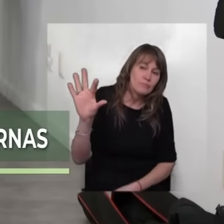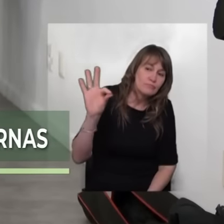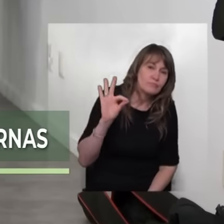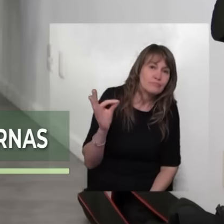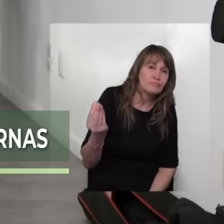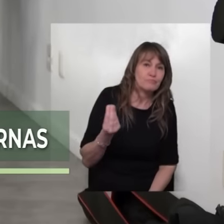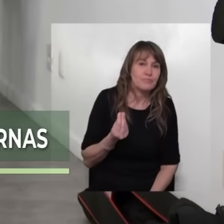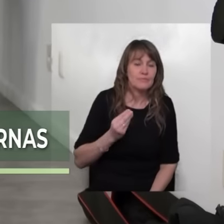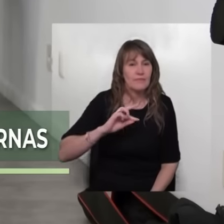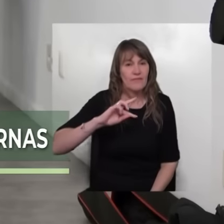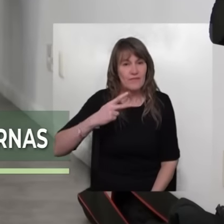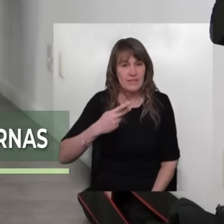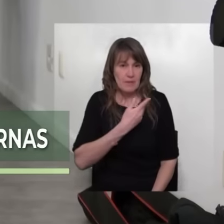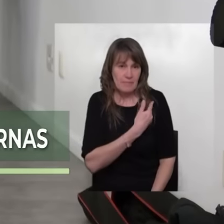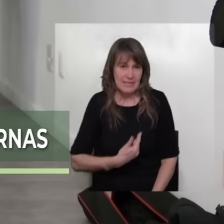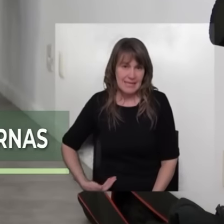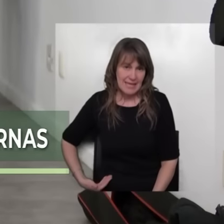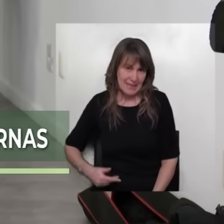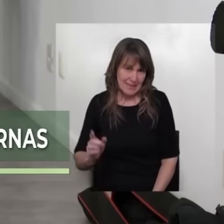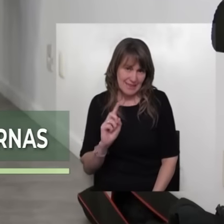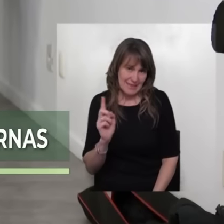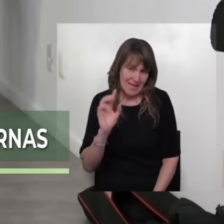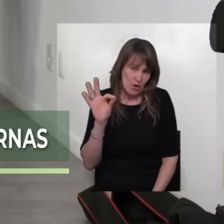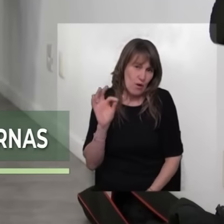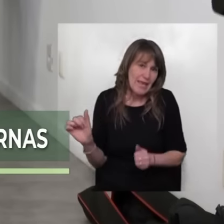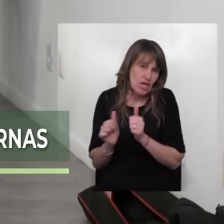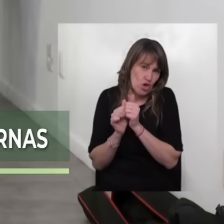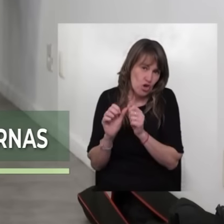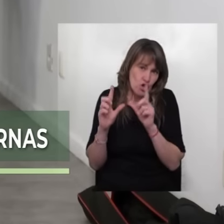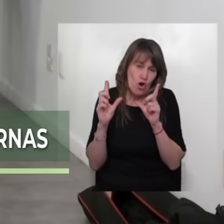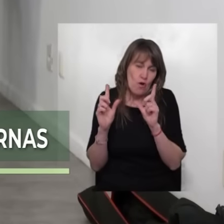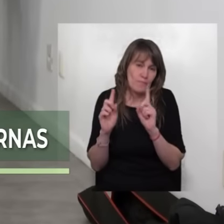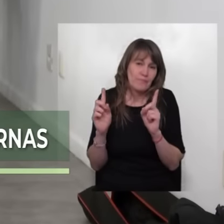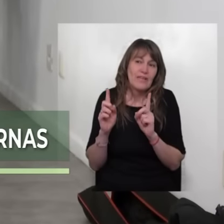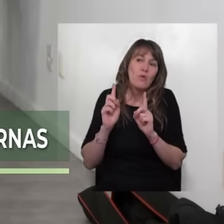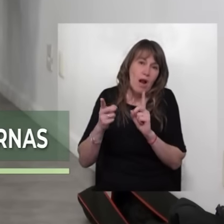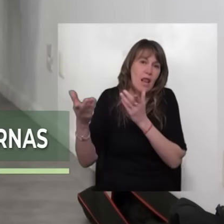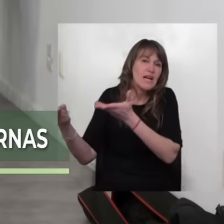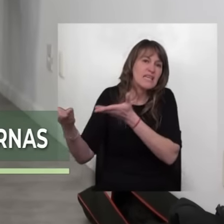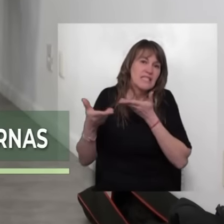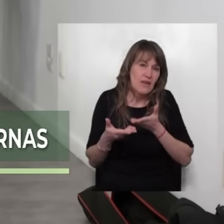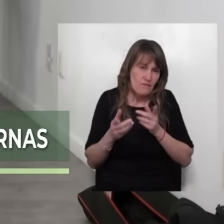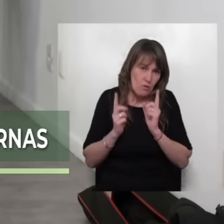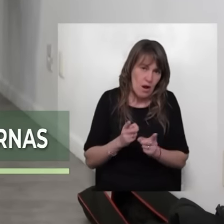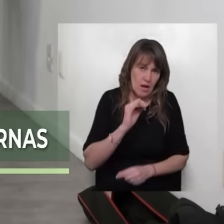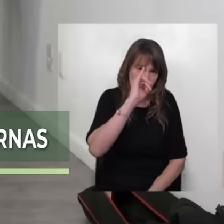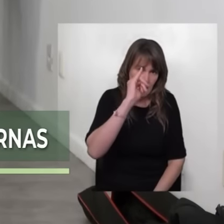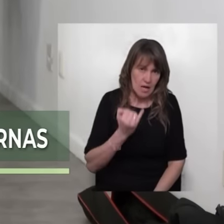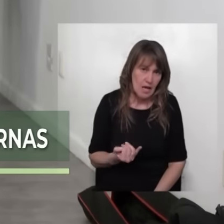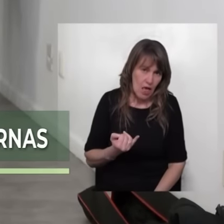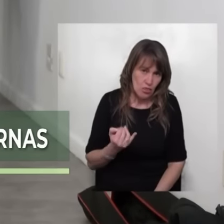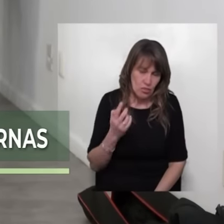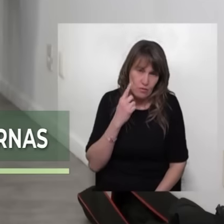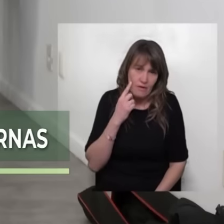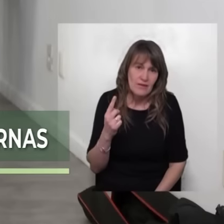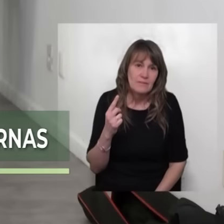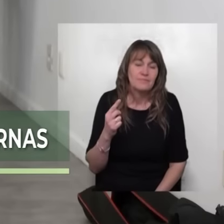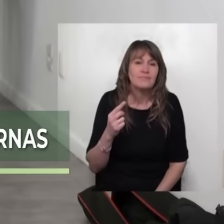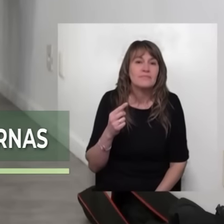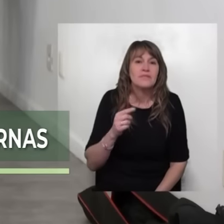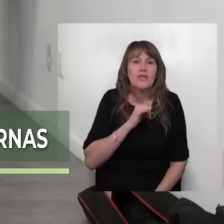digamos por por el público por por la votación para ser candidata y va a ser recibida Entonces por por Álvaro delgado y además con una